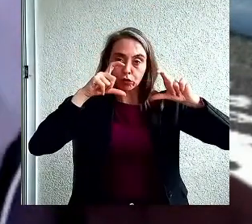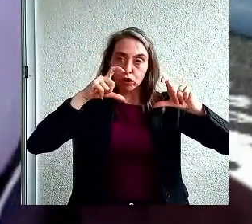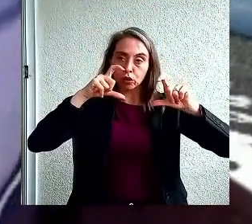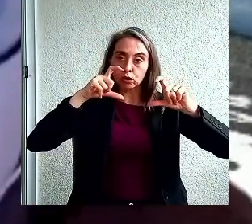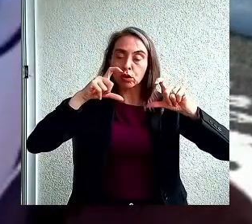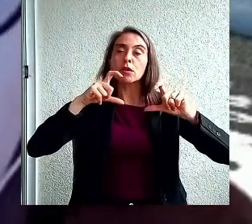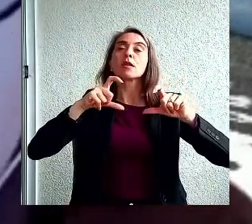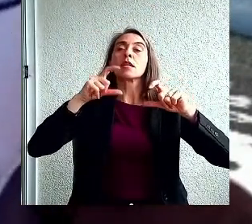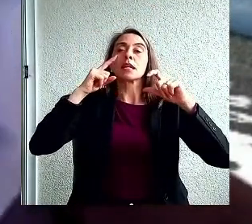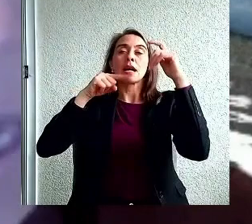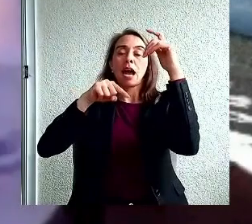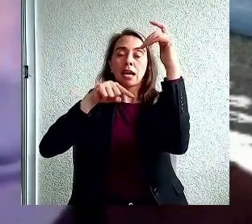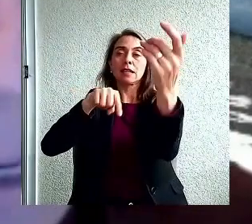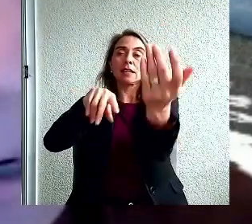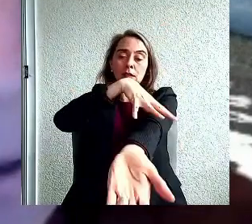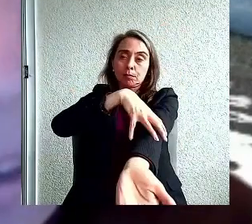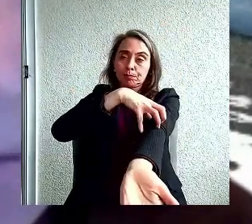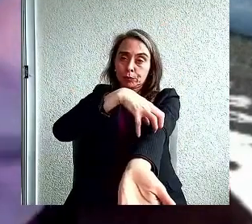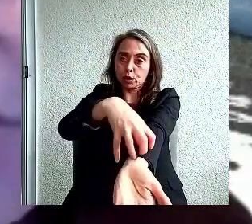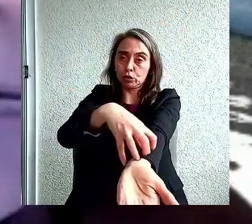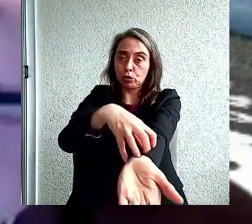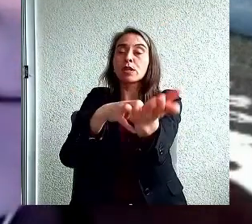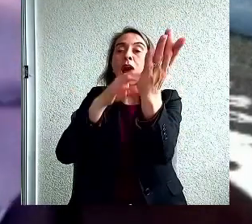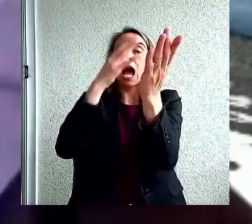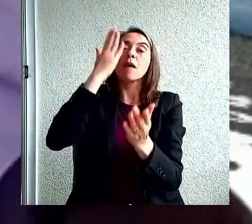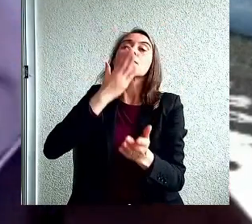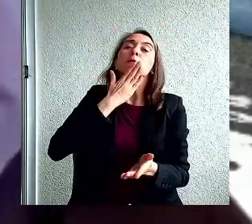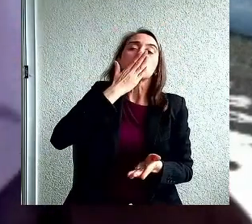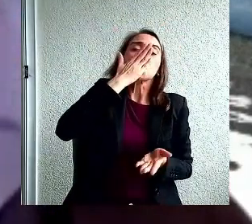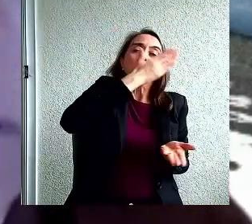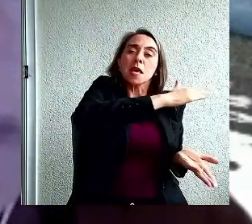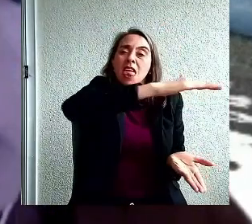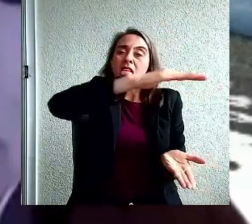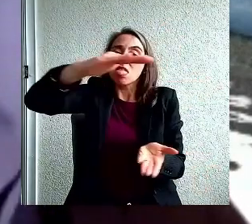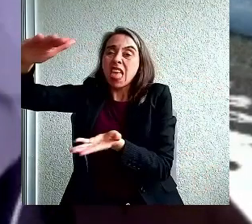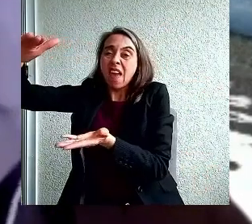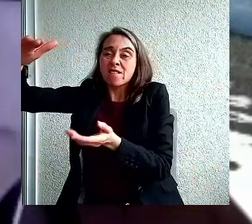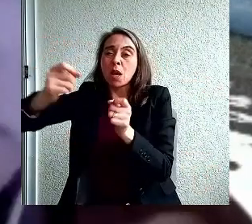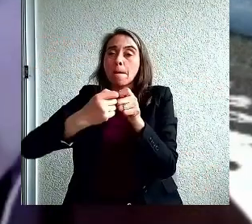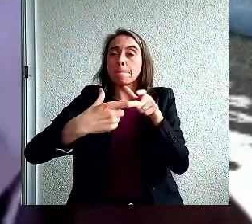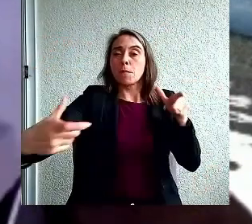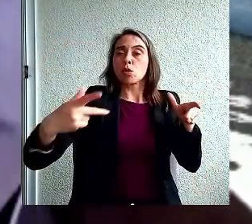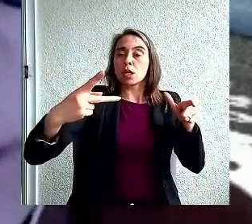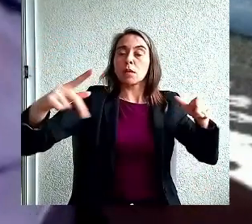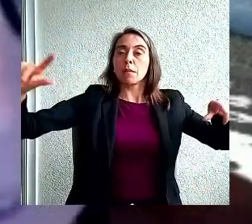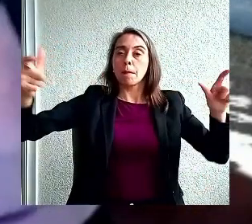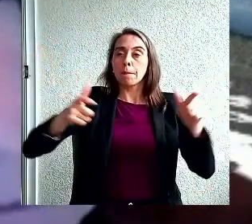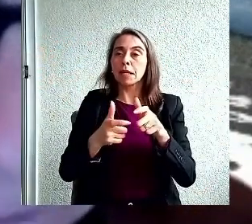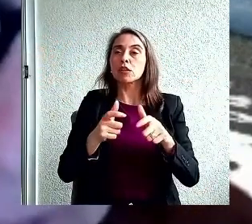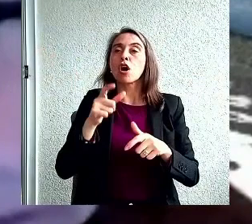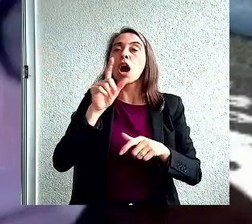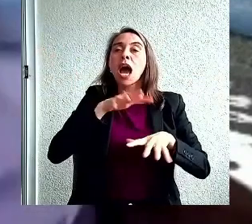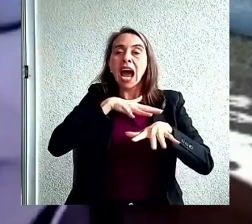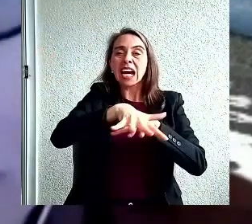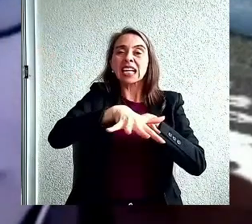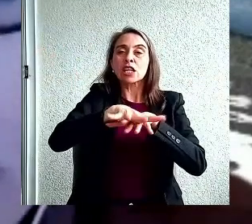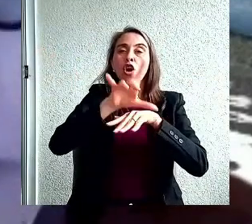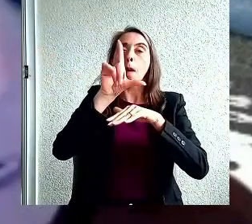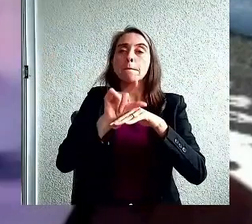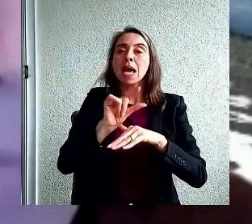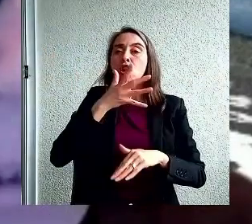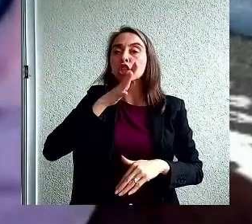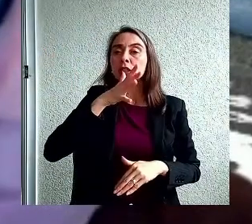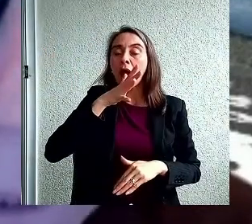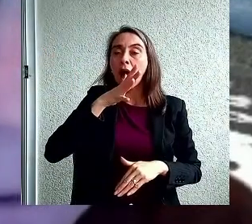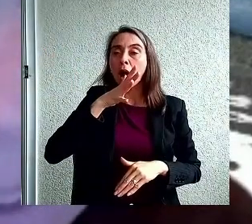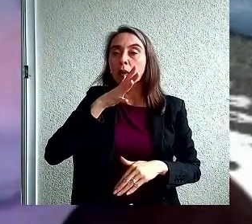disminución del agua, ¿no es cierto?, de los ríos, de los caudales, que es estacional, pero también de las napas freáticas, porque también hay agua que se acumula ahí y esa agua